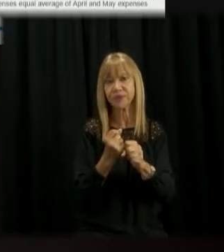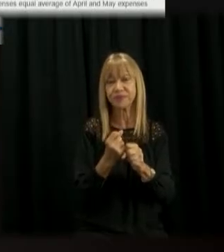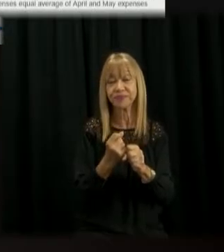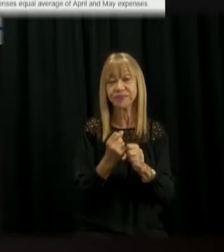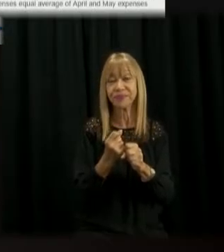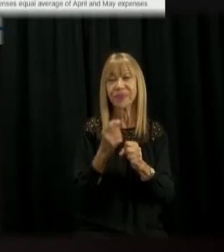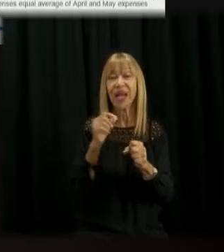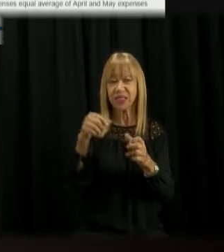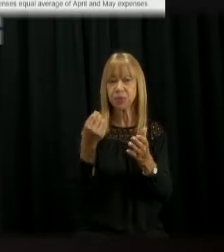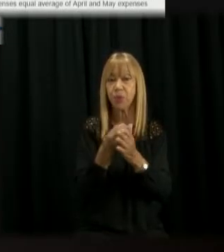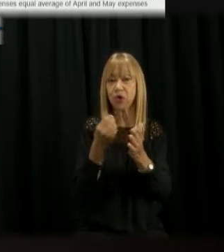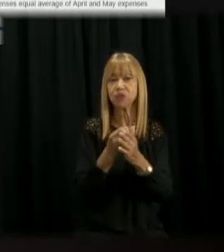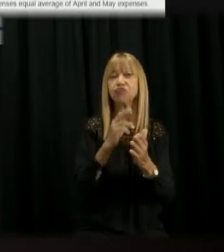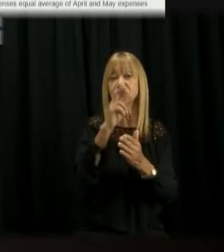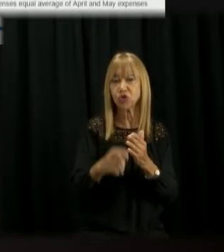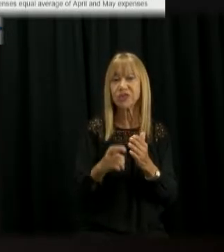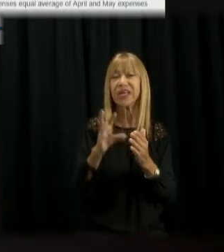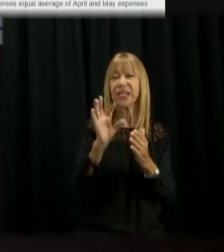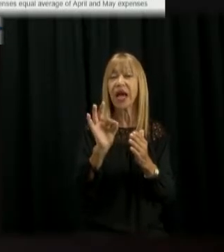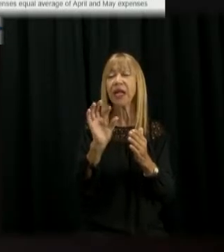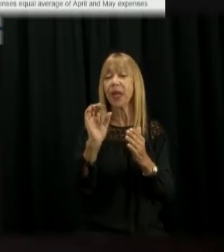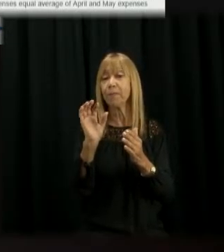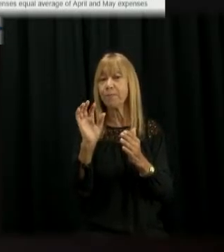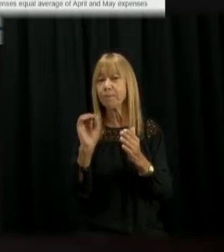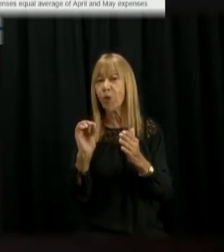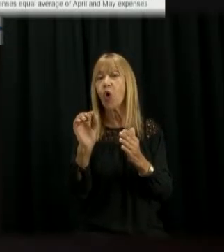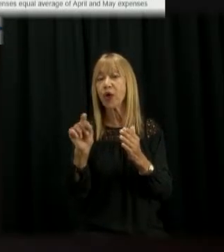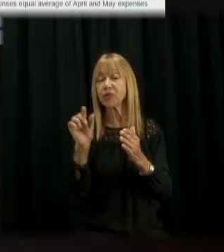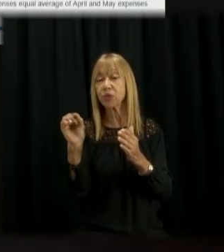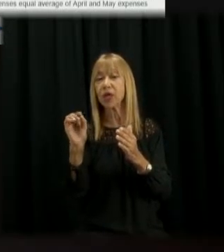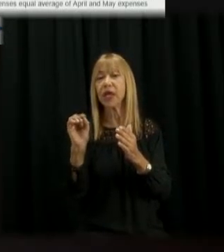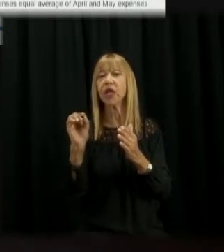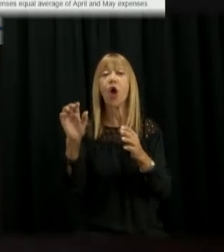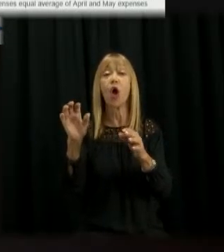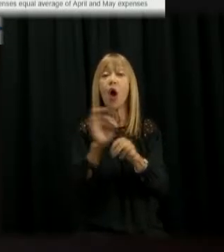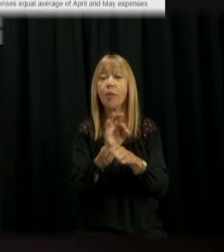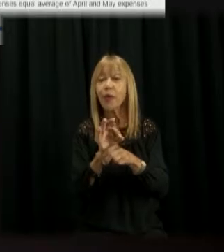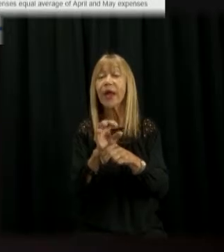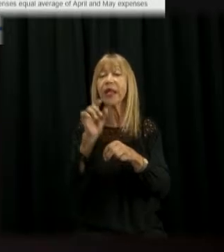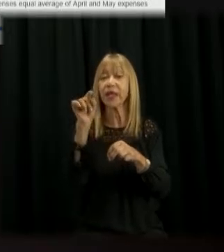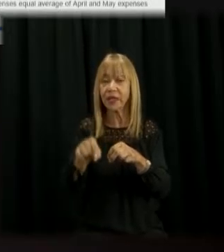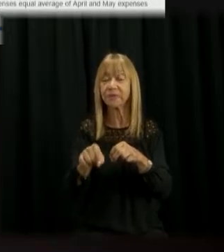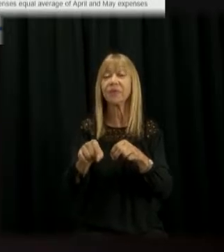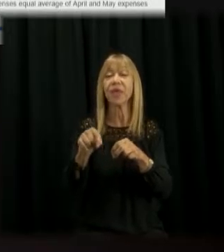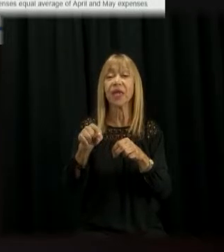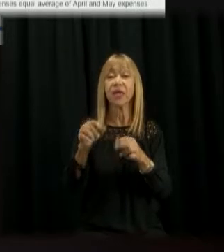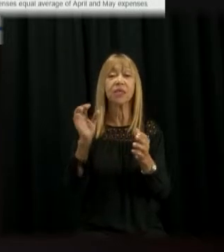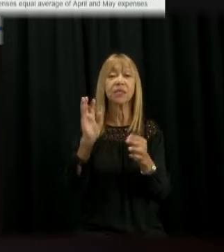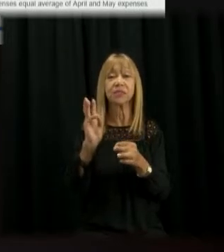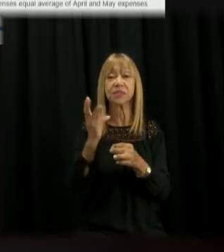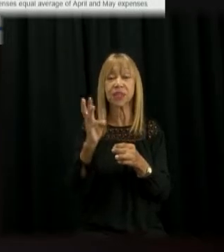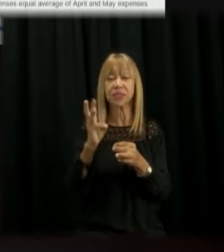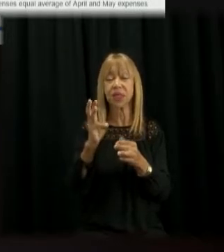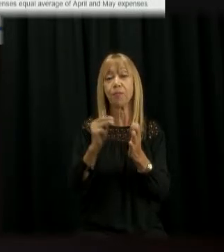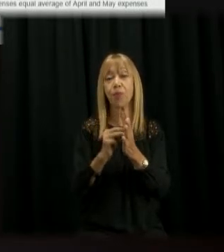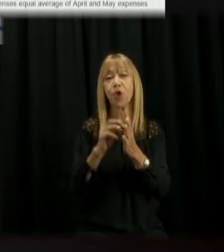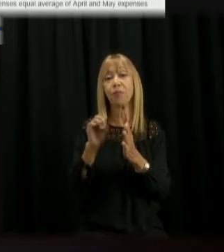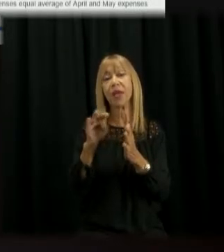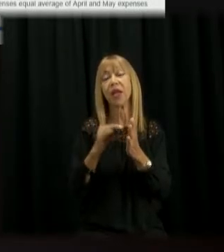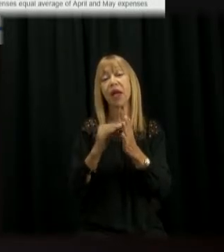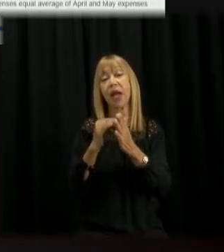fiscal 2021. Este presupuesto resulta en 96.1 millones en un déficit de